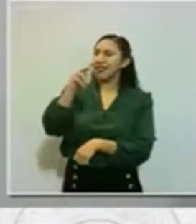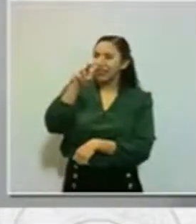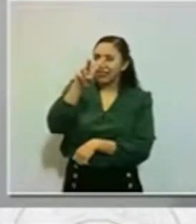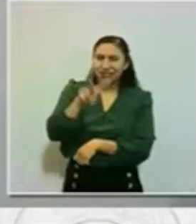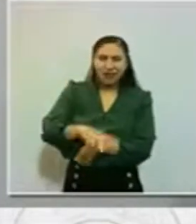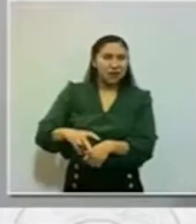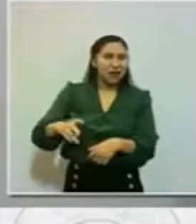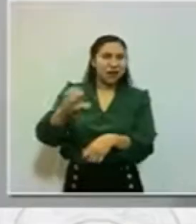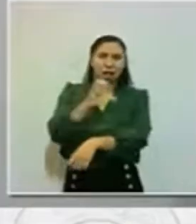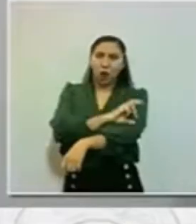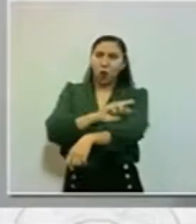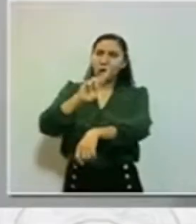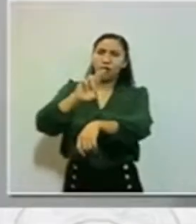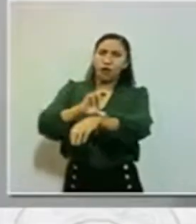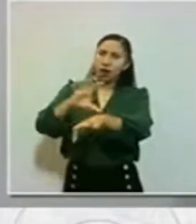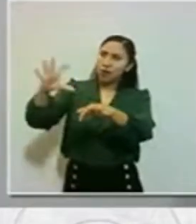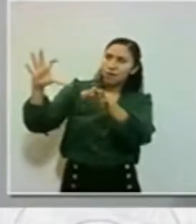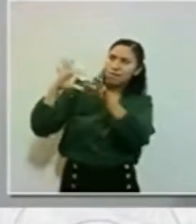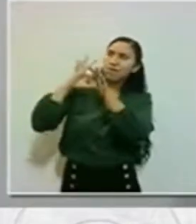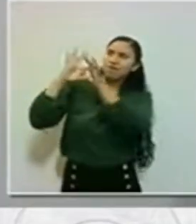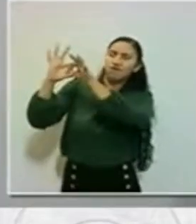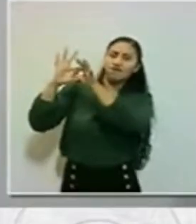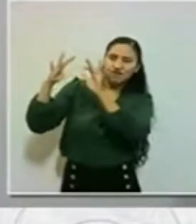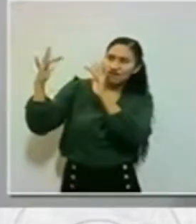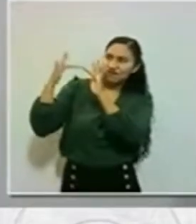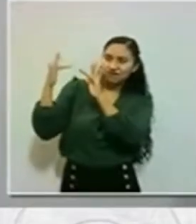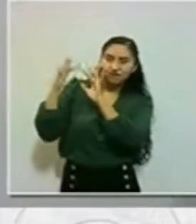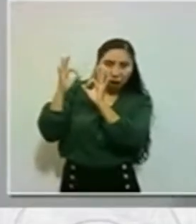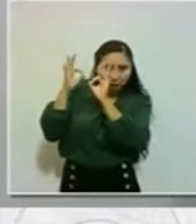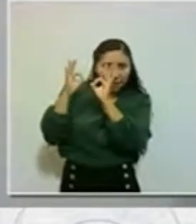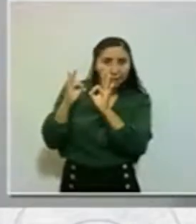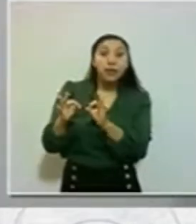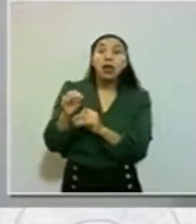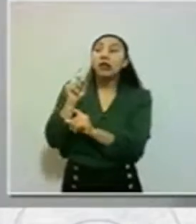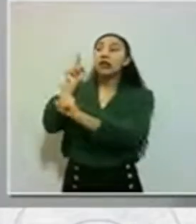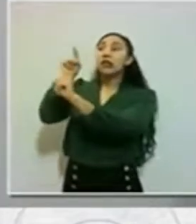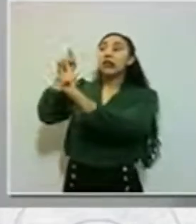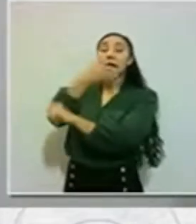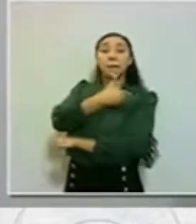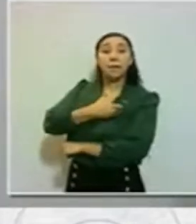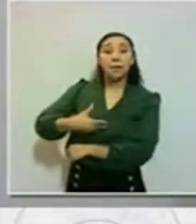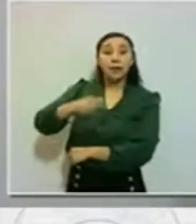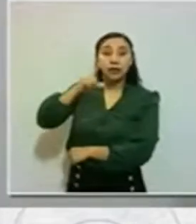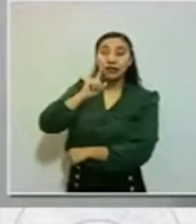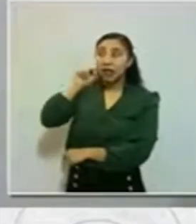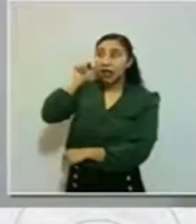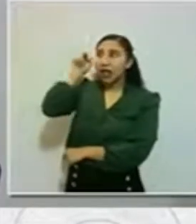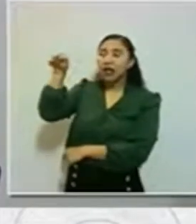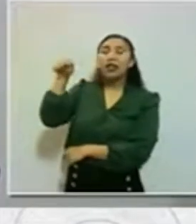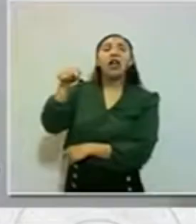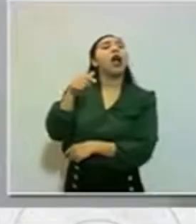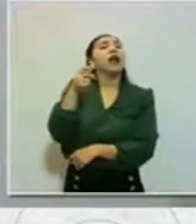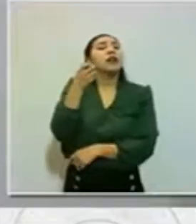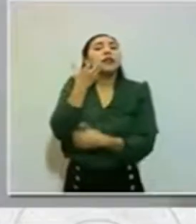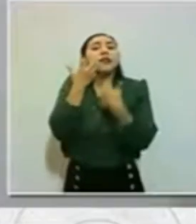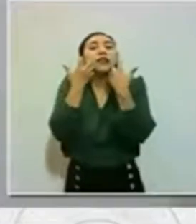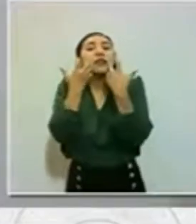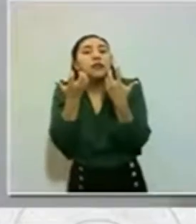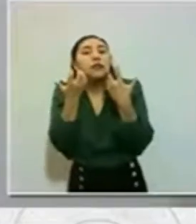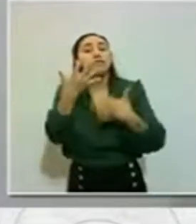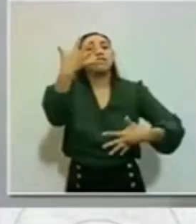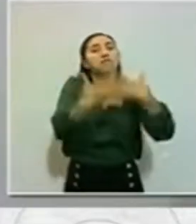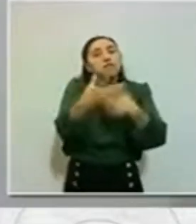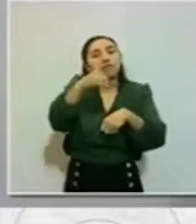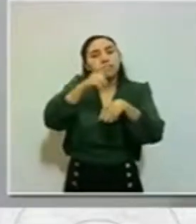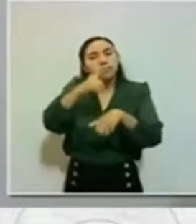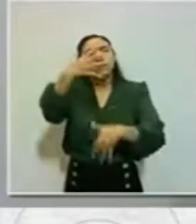absoluta, y el interés de la presidenta Claudia Sheinbaum es precisamente cada 15 días darle seguimiento